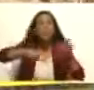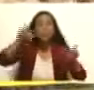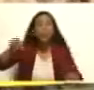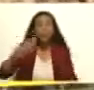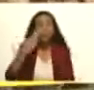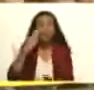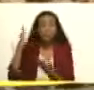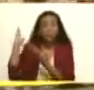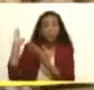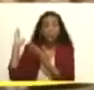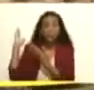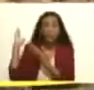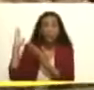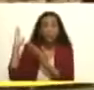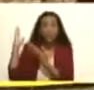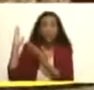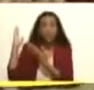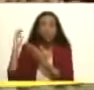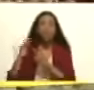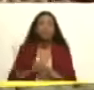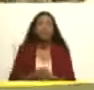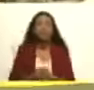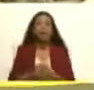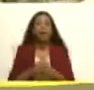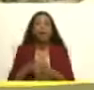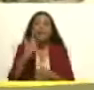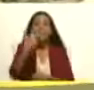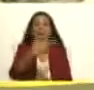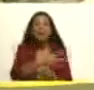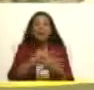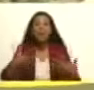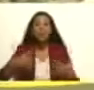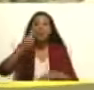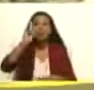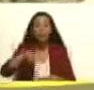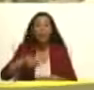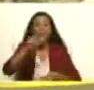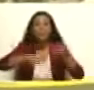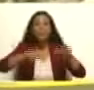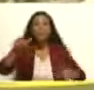milicianas. Y mucho más de 3 millones.